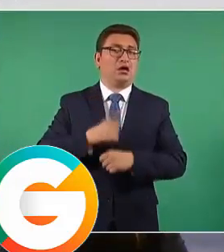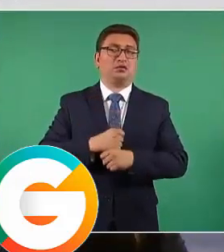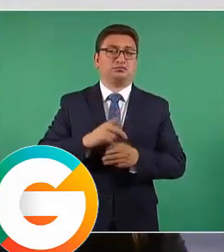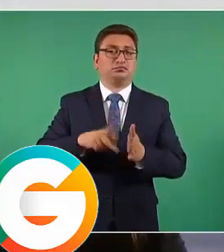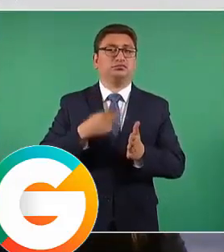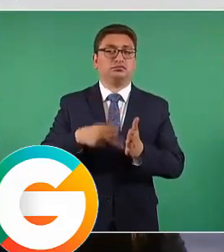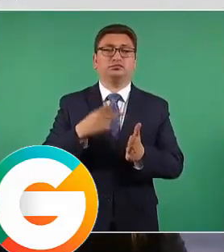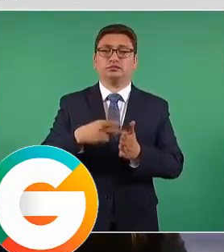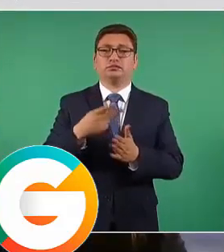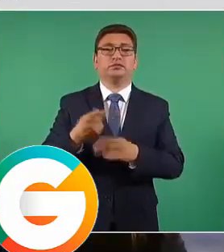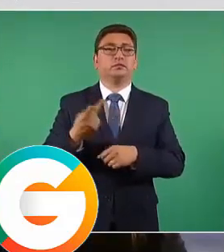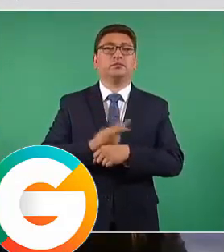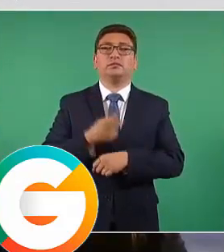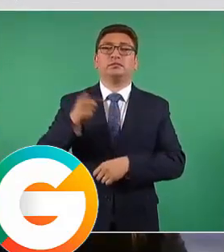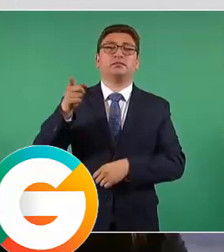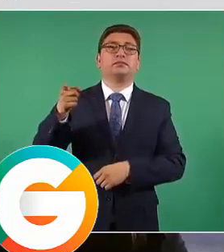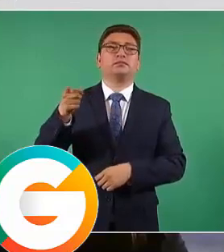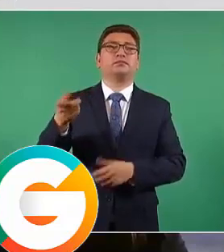¿Por qué